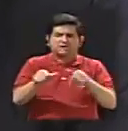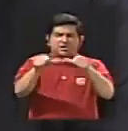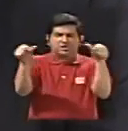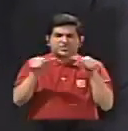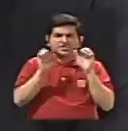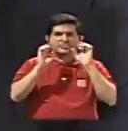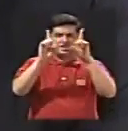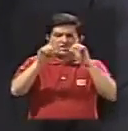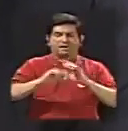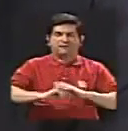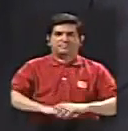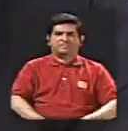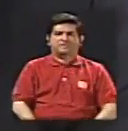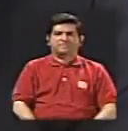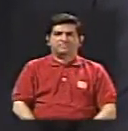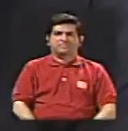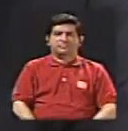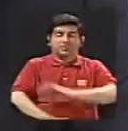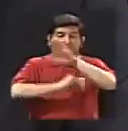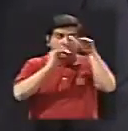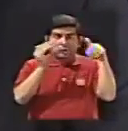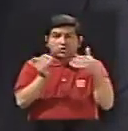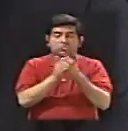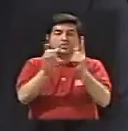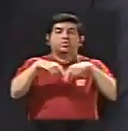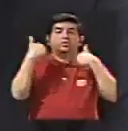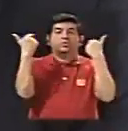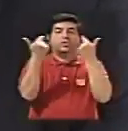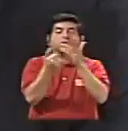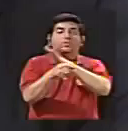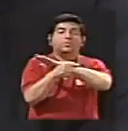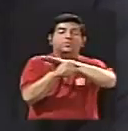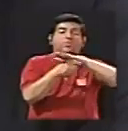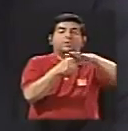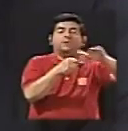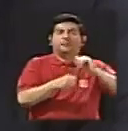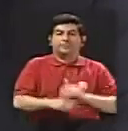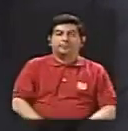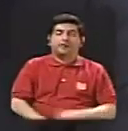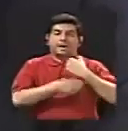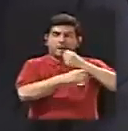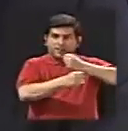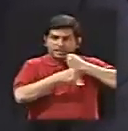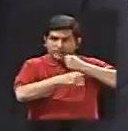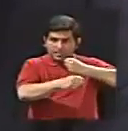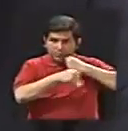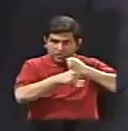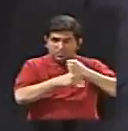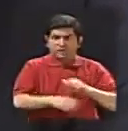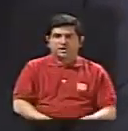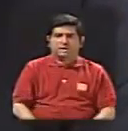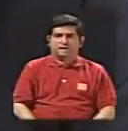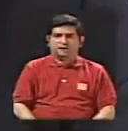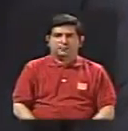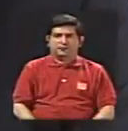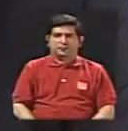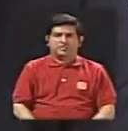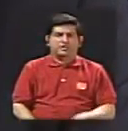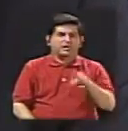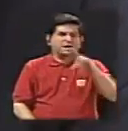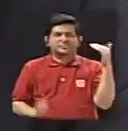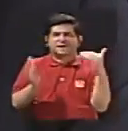educativo, está todo el gremio completo en huelga, dejando a